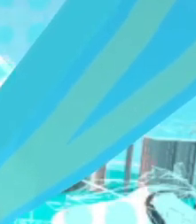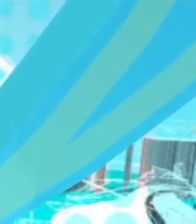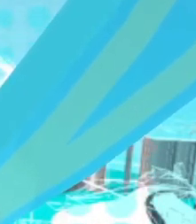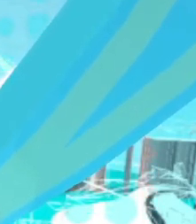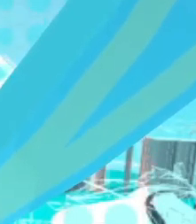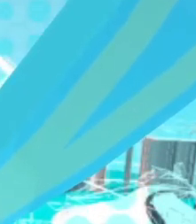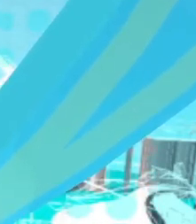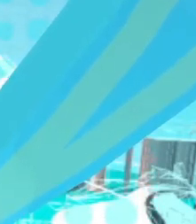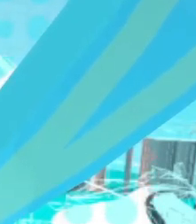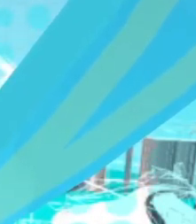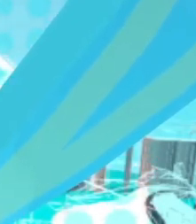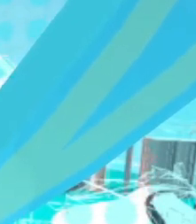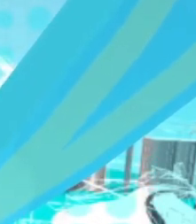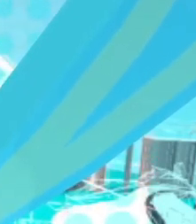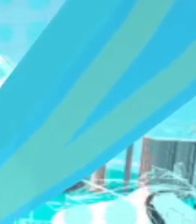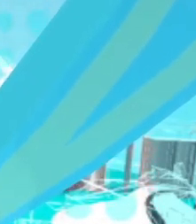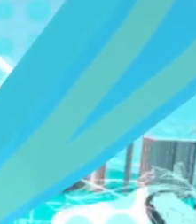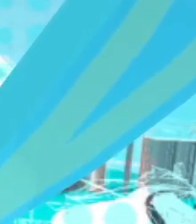dólar en la venta,